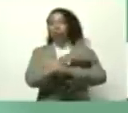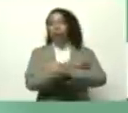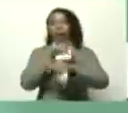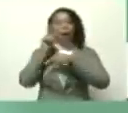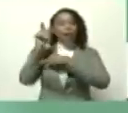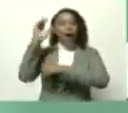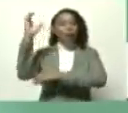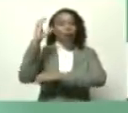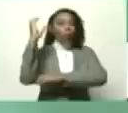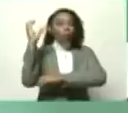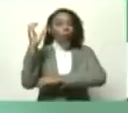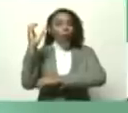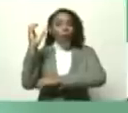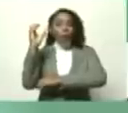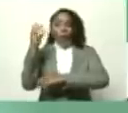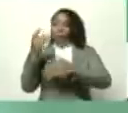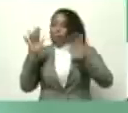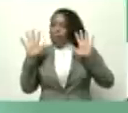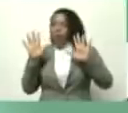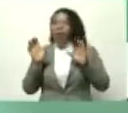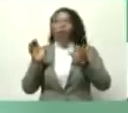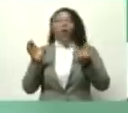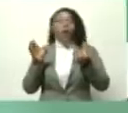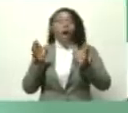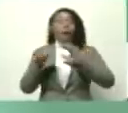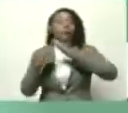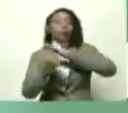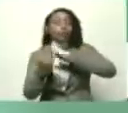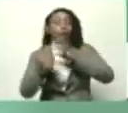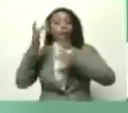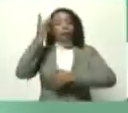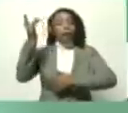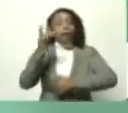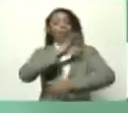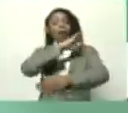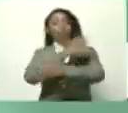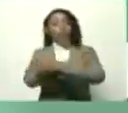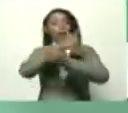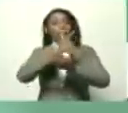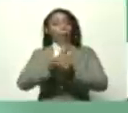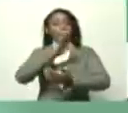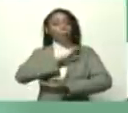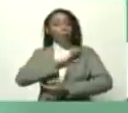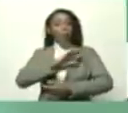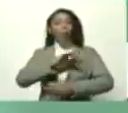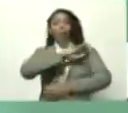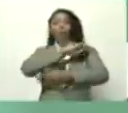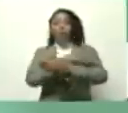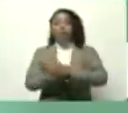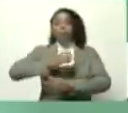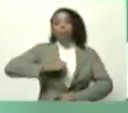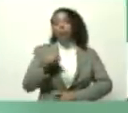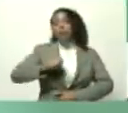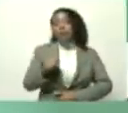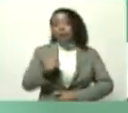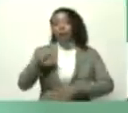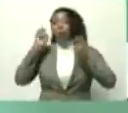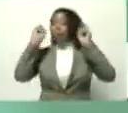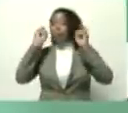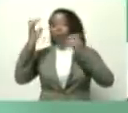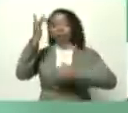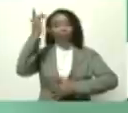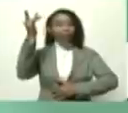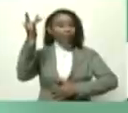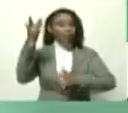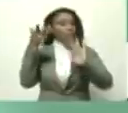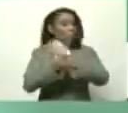Colombia, vale decir sus organismos de inteligencia, su fuerza armada, sus fuerzas policiales, los elementos de